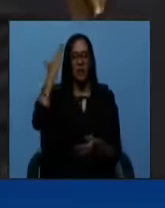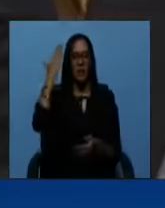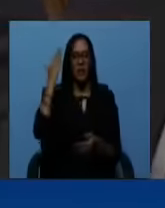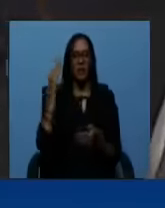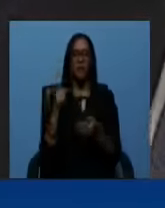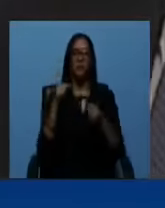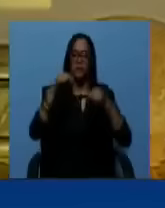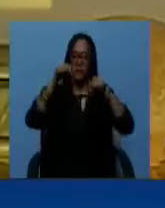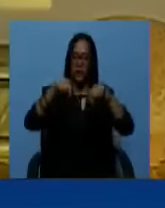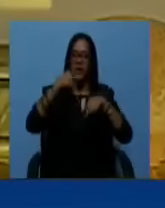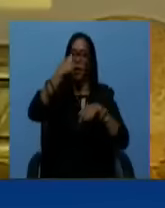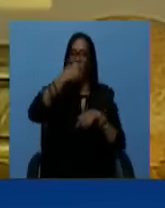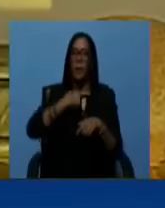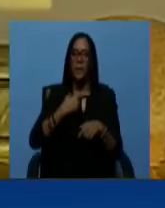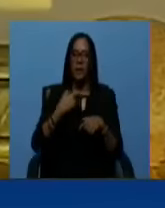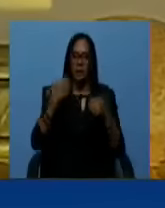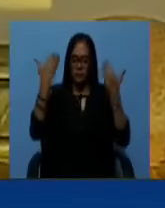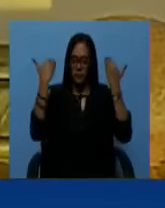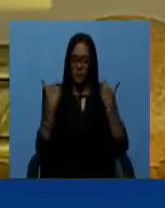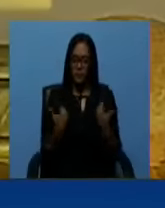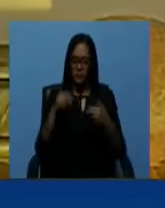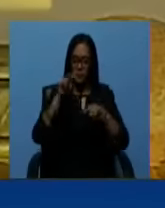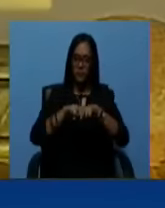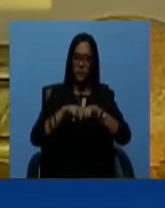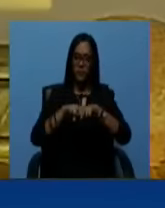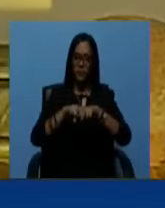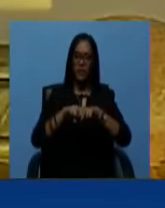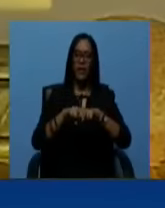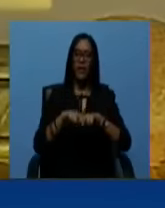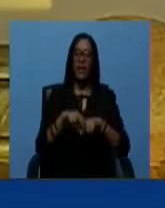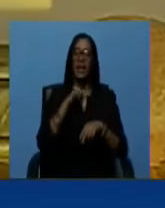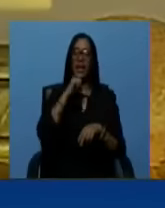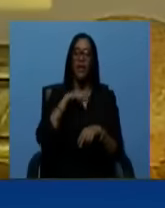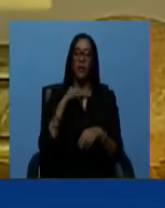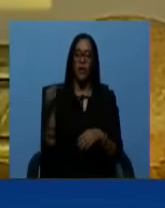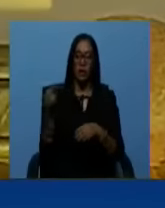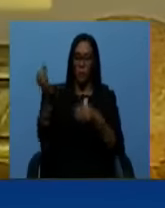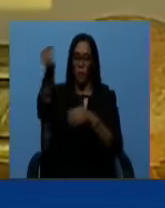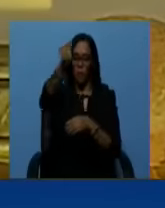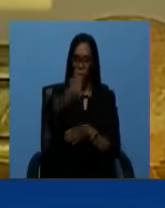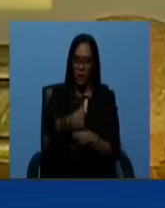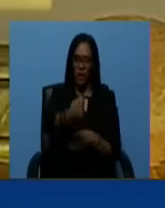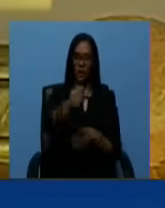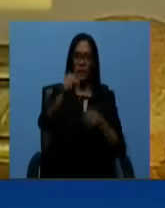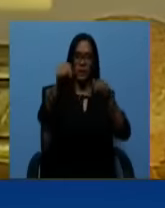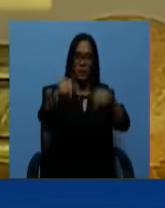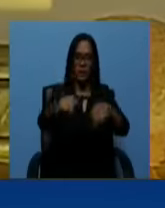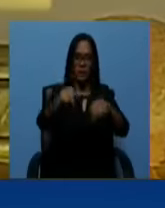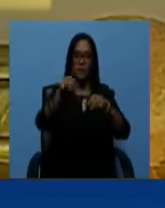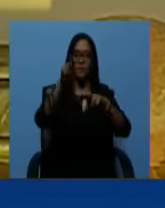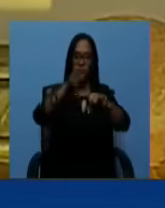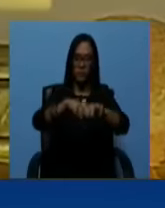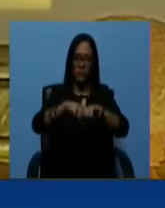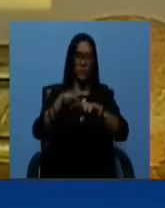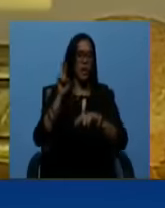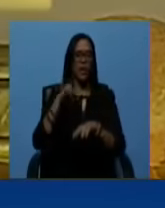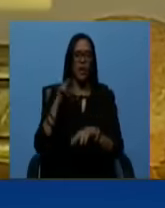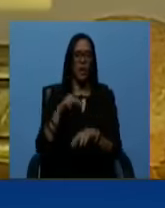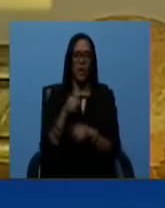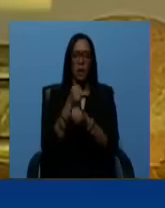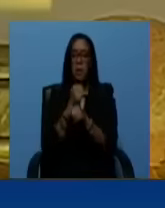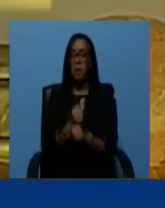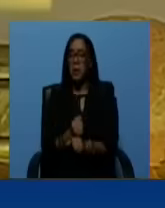Este hombre que está sentado aquí, que la historia lo puso aquí, que nunca aspiró a este